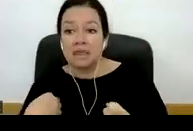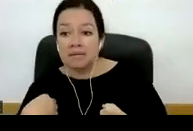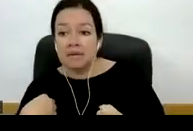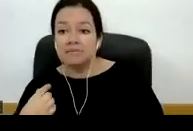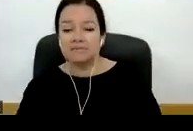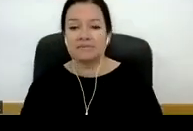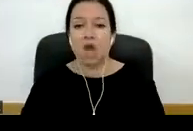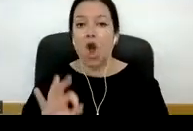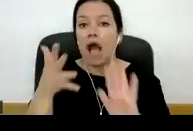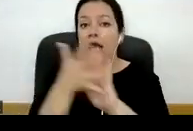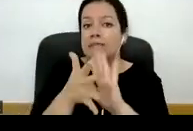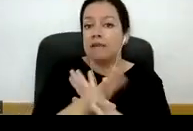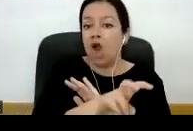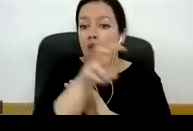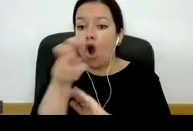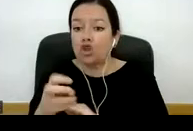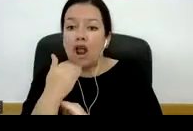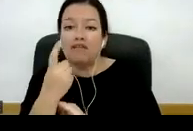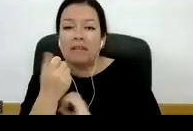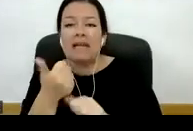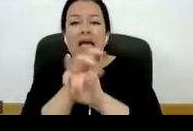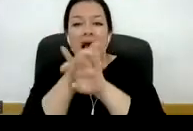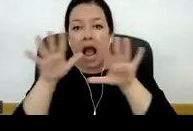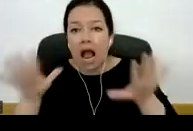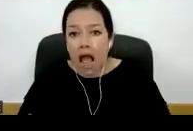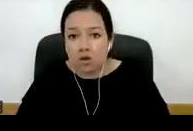que expliquemos alguna cosa que no haya quedado clara.